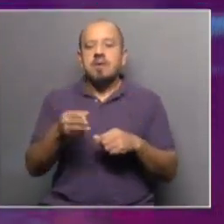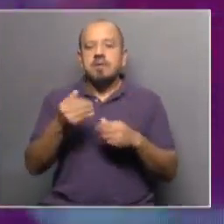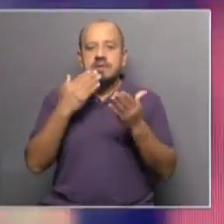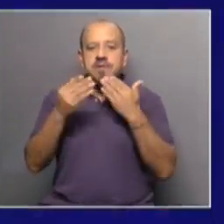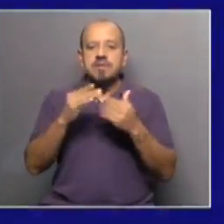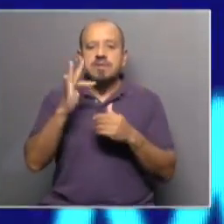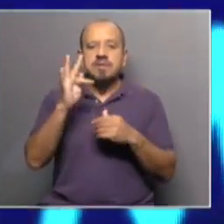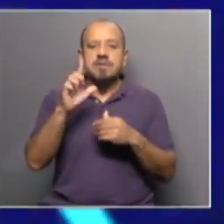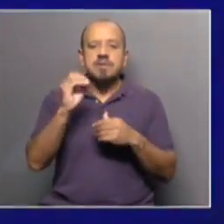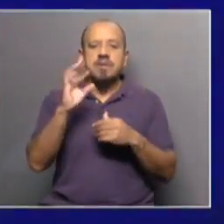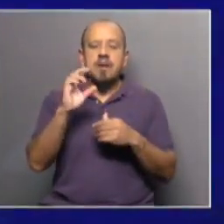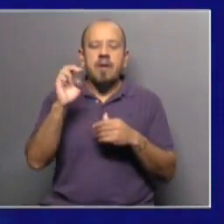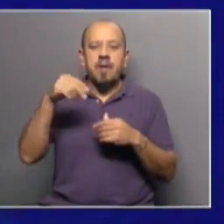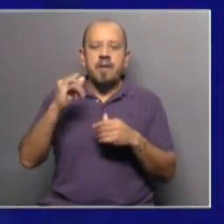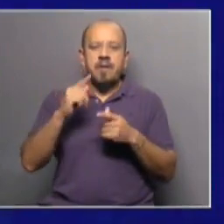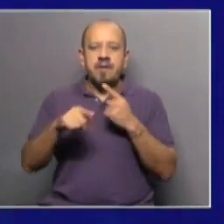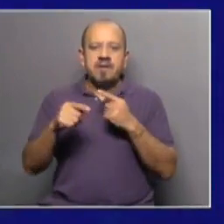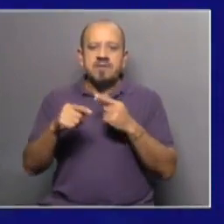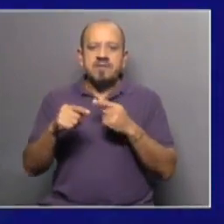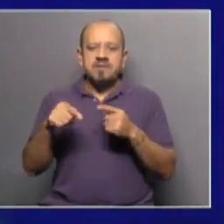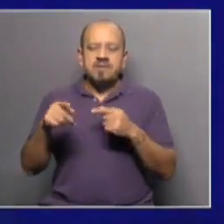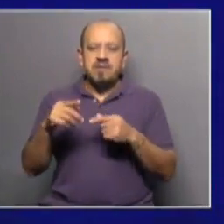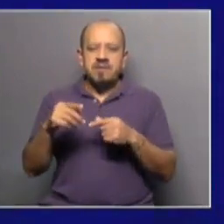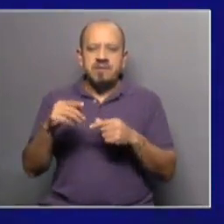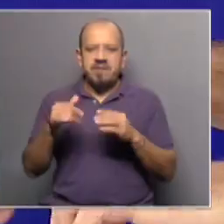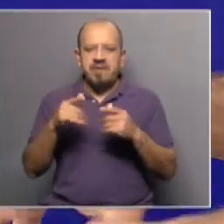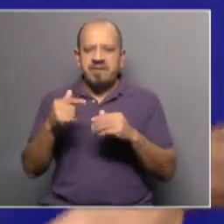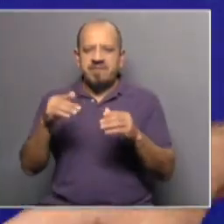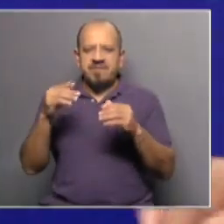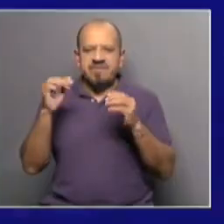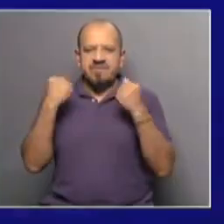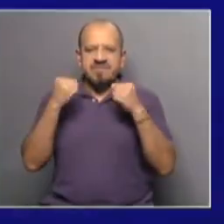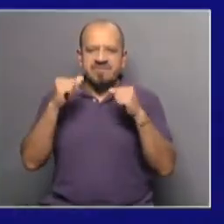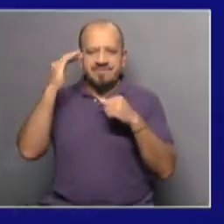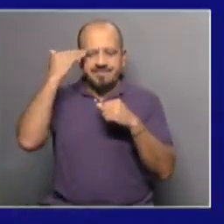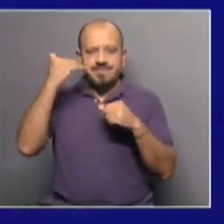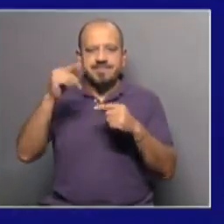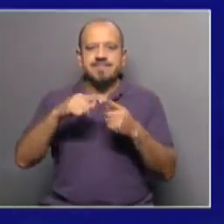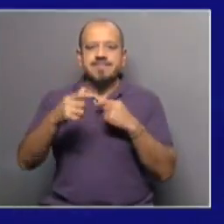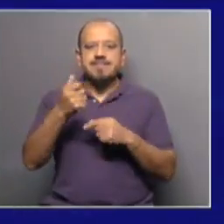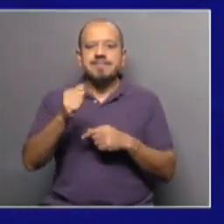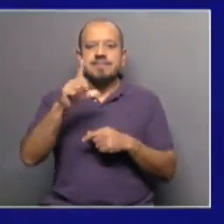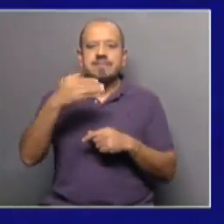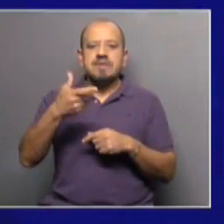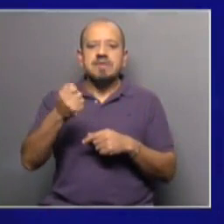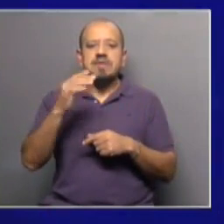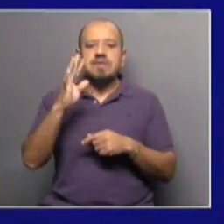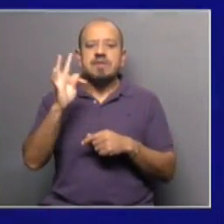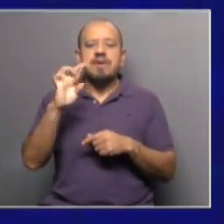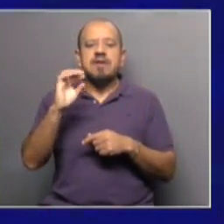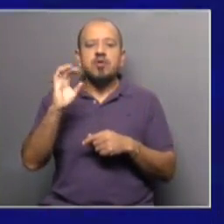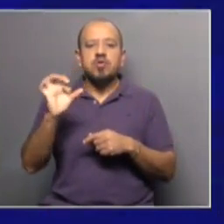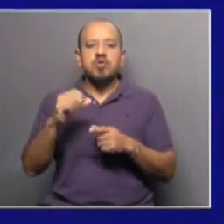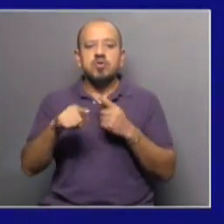Florencia Mier. Ella juega en Capurro, en la liga femenina. Y es entrenadora en Albatros. Exactamente. Es parte del cuerpo técnico en Albatros. Ella